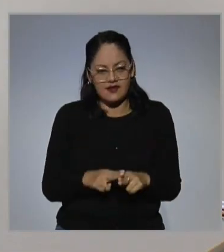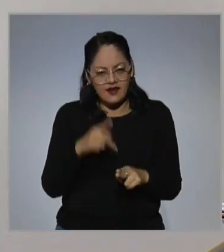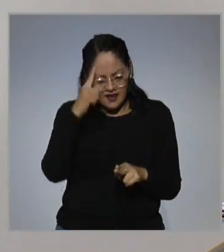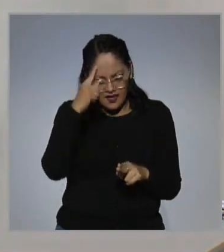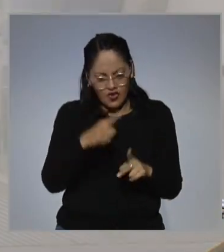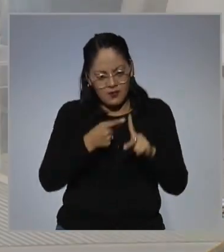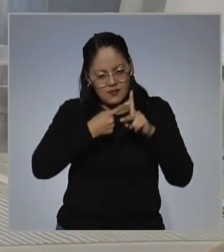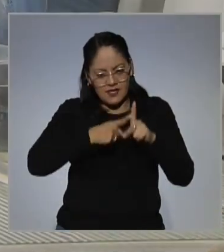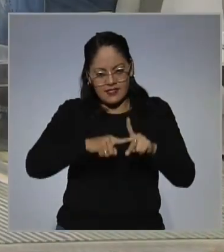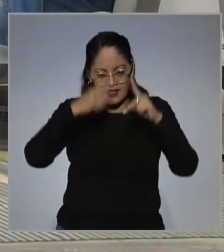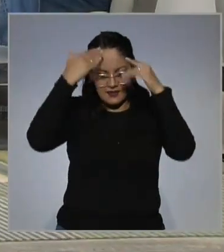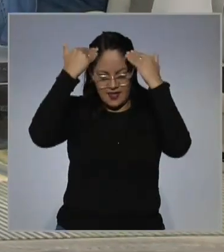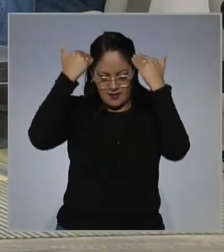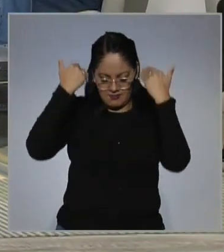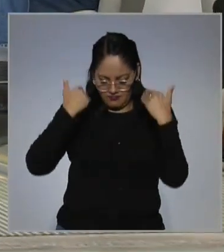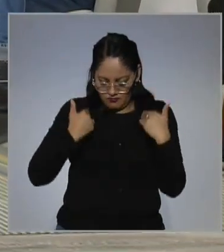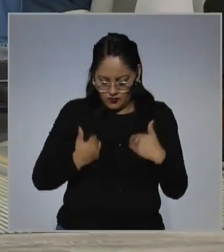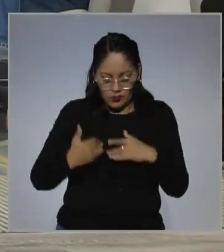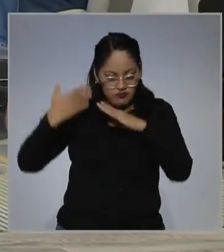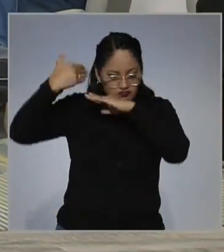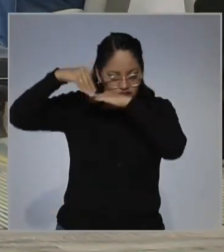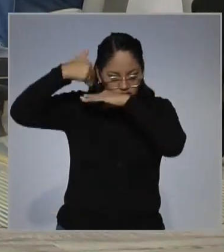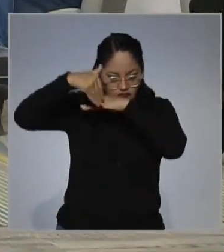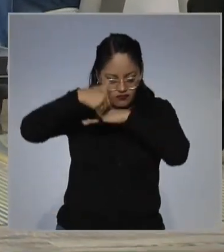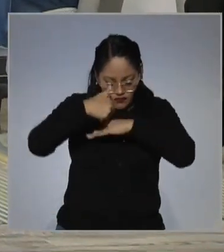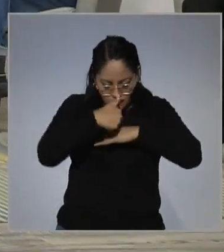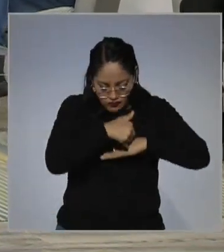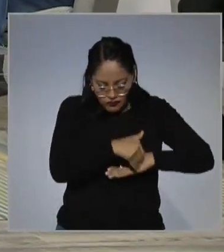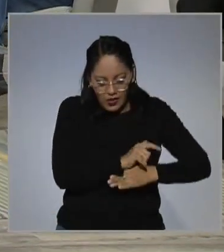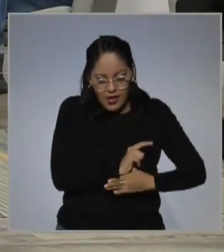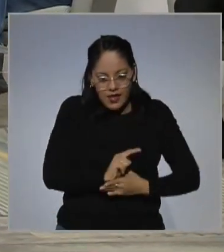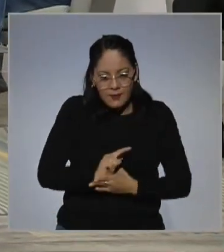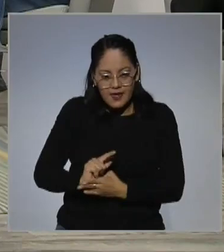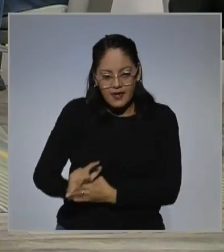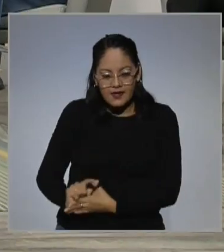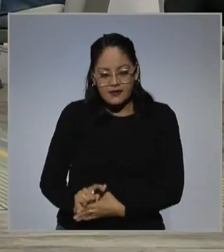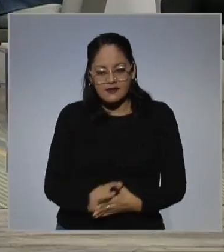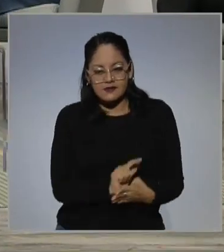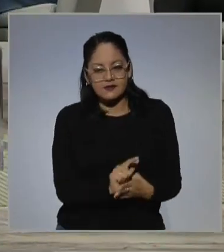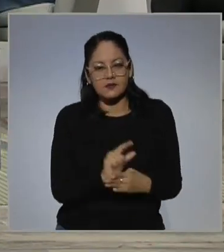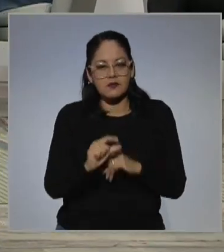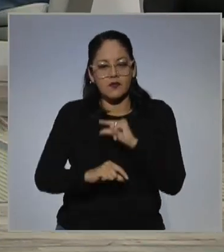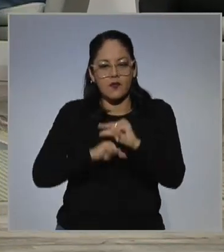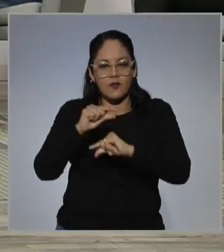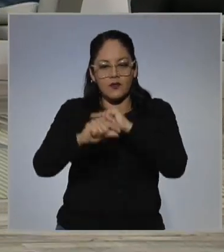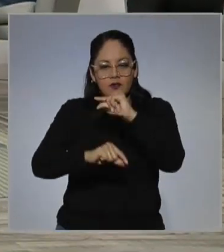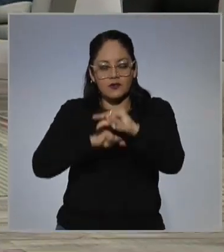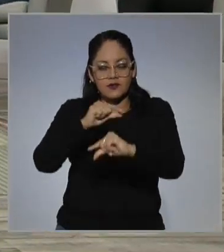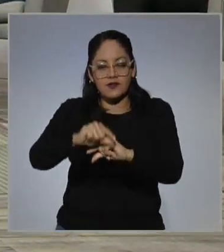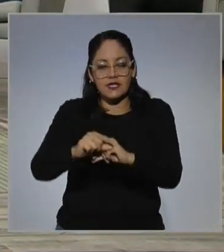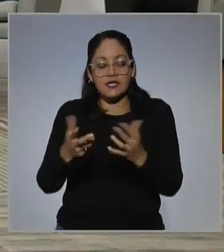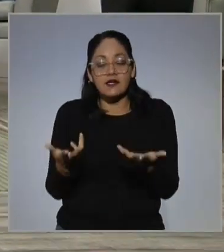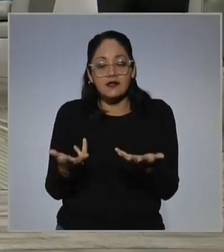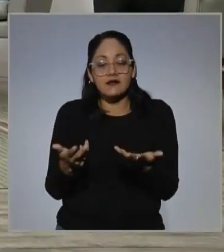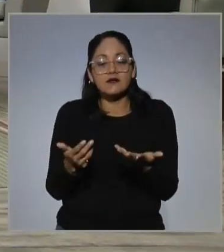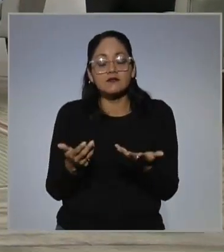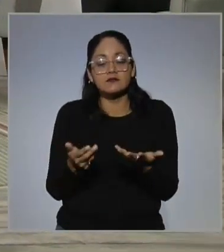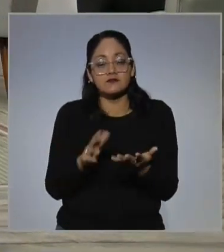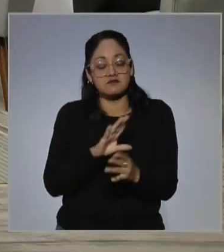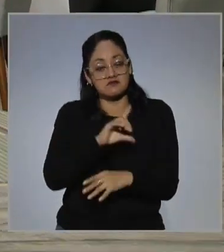arriba hacia abajo, como si la persona estuviera de pie, y entonces se van haciendo la limpieza poco a poco,